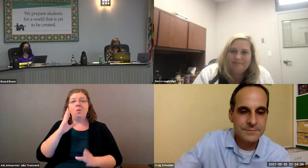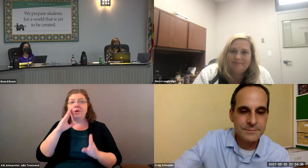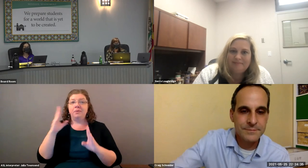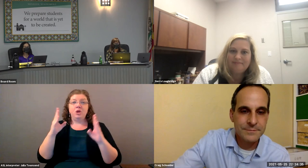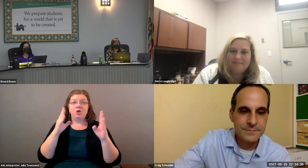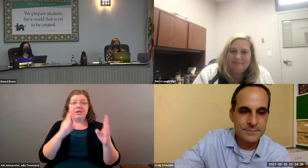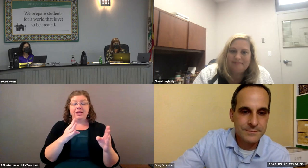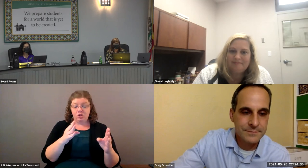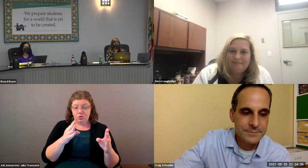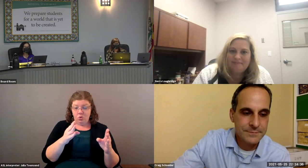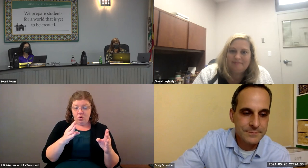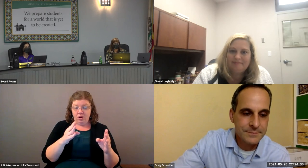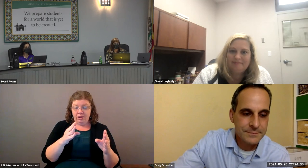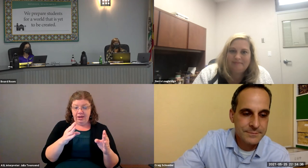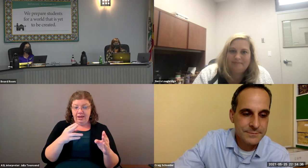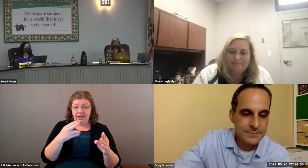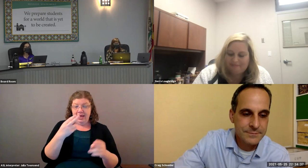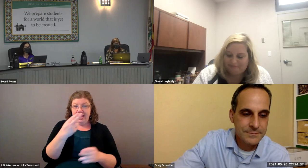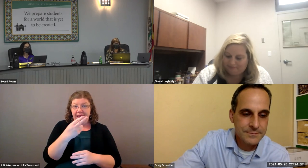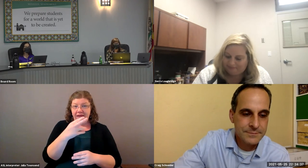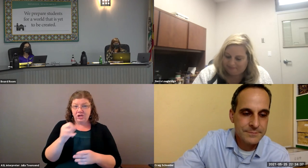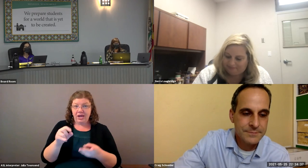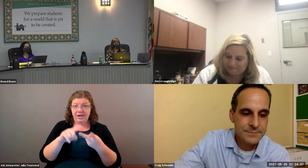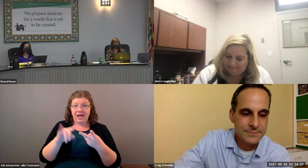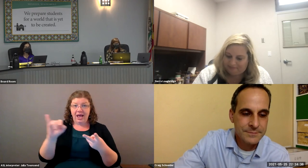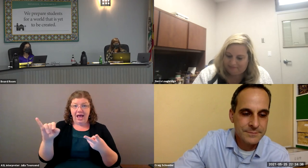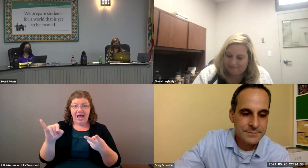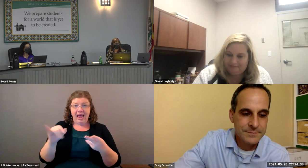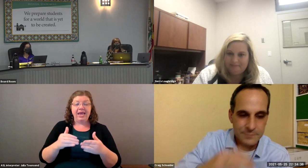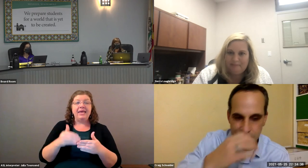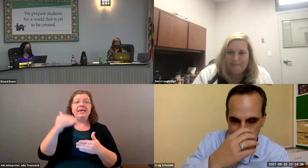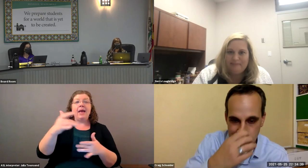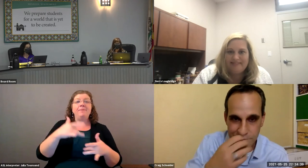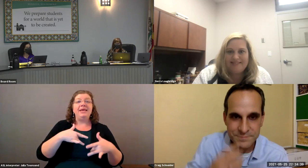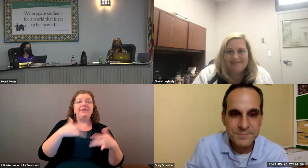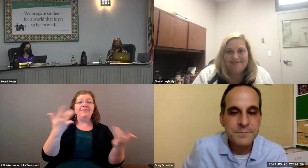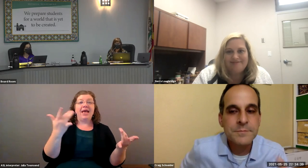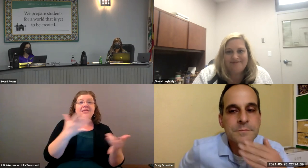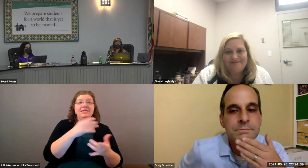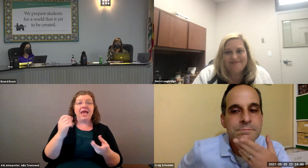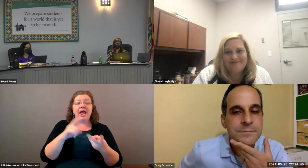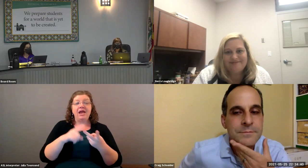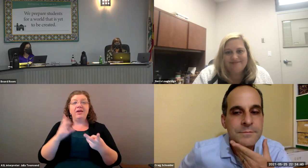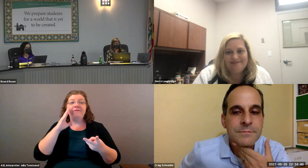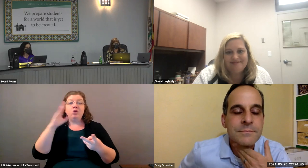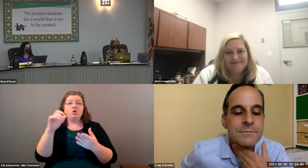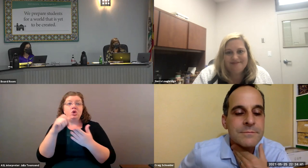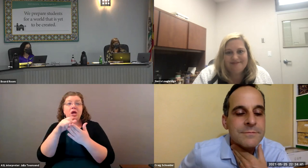a HEI, que son los eventos próximos, y también los asuntos